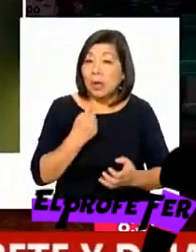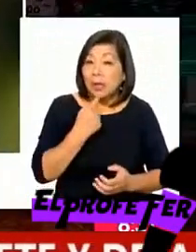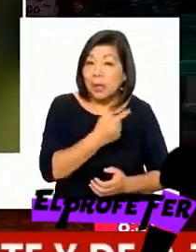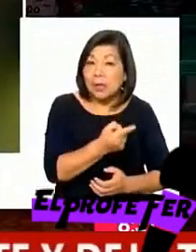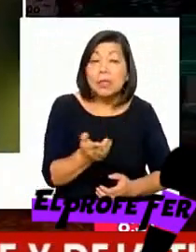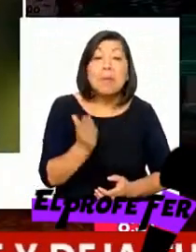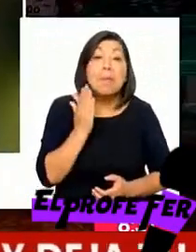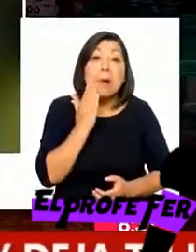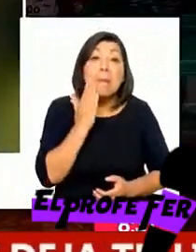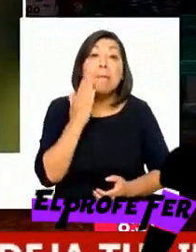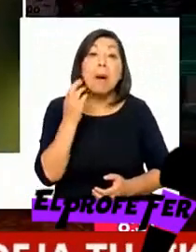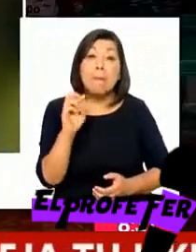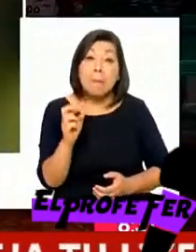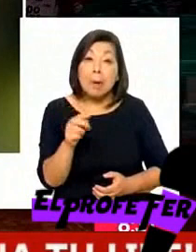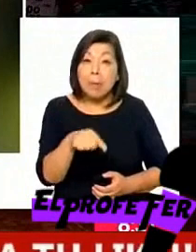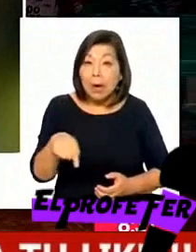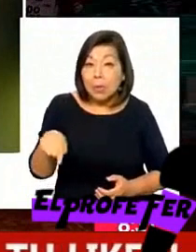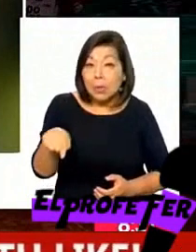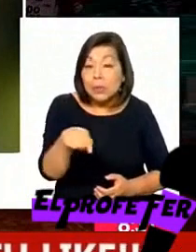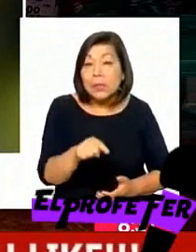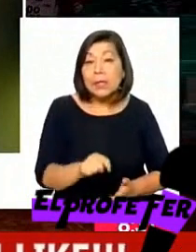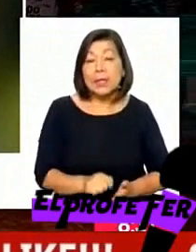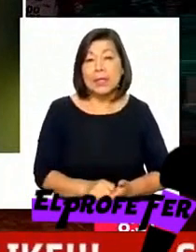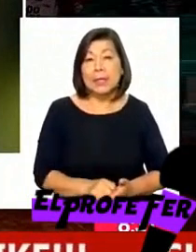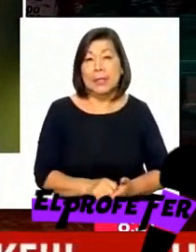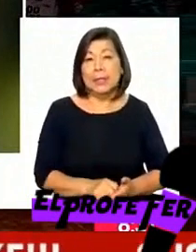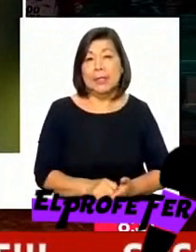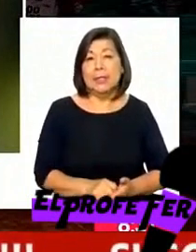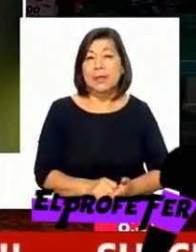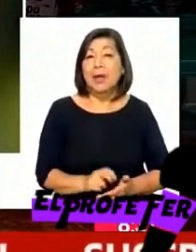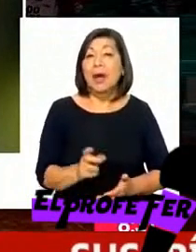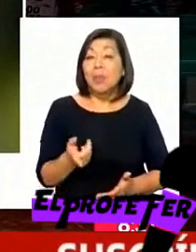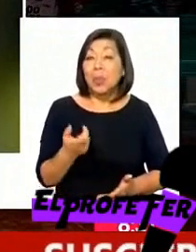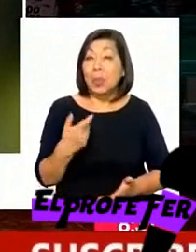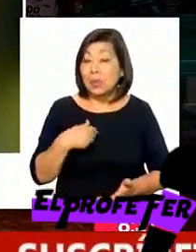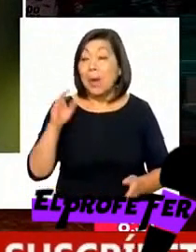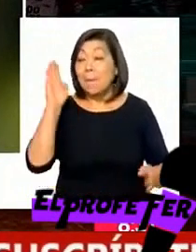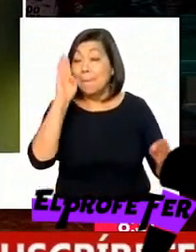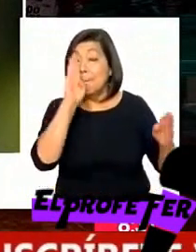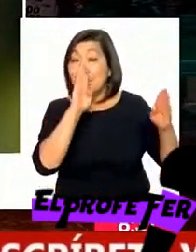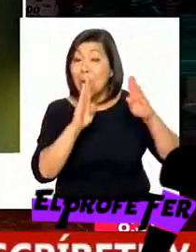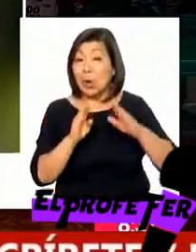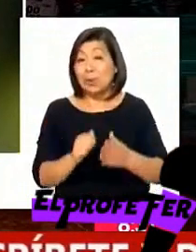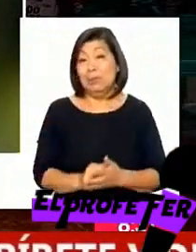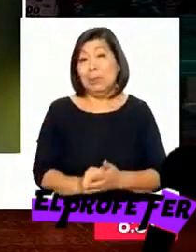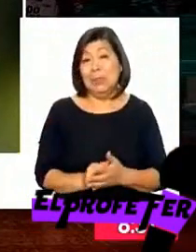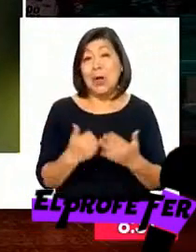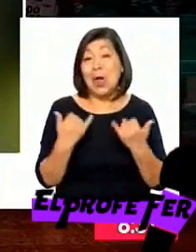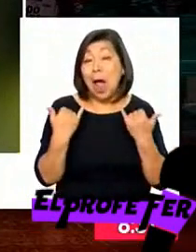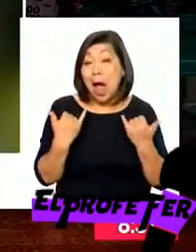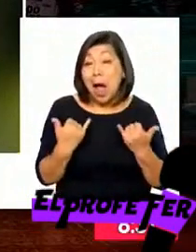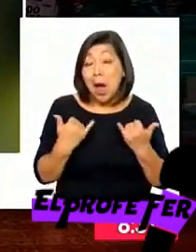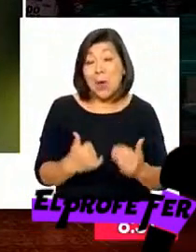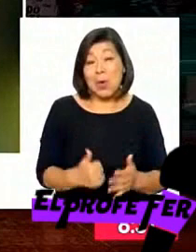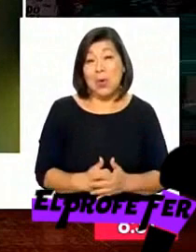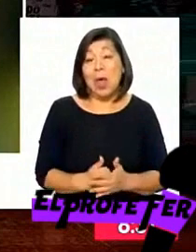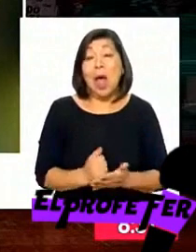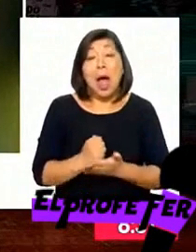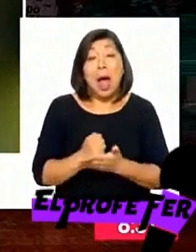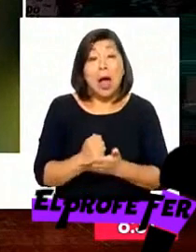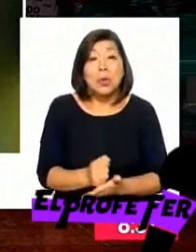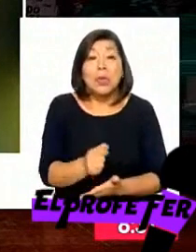a todos los padres y madres de familia es que nuestra preocupación, si bien en este momento es la